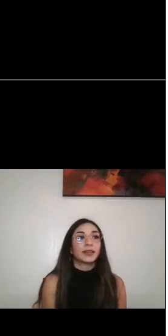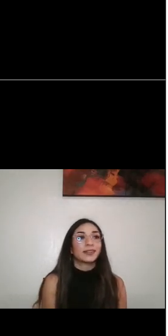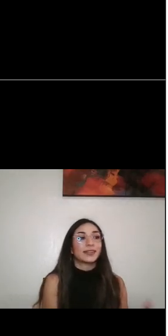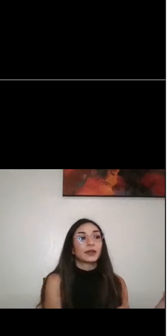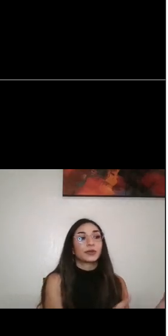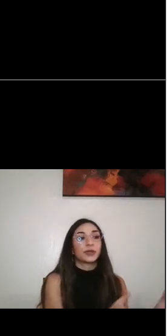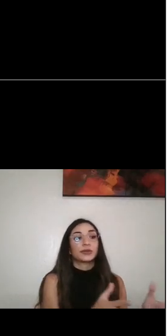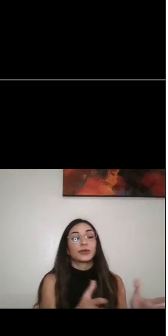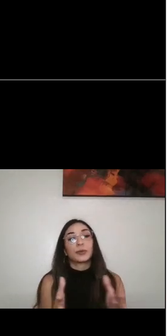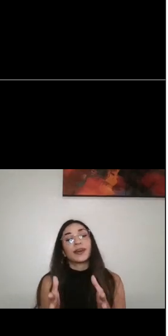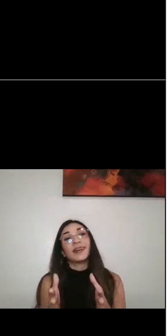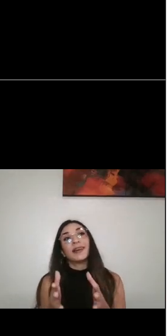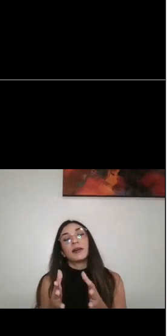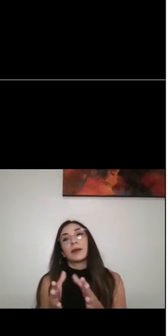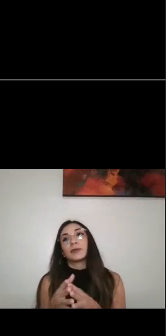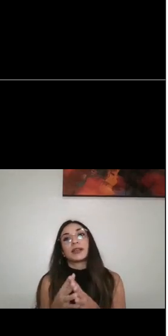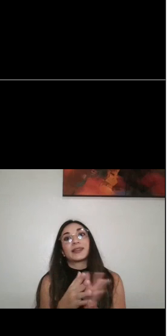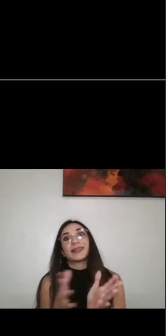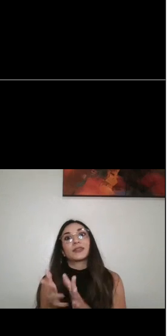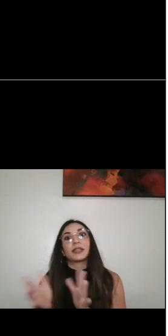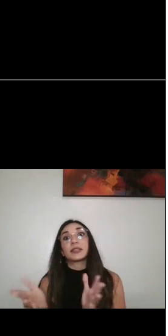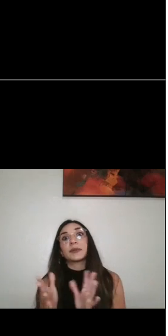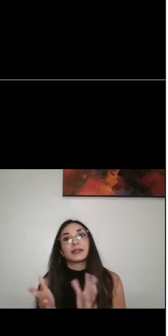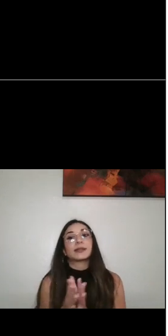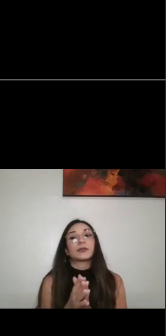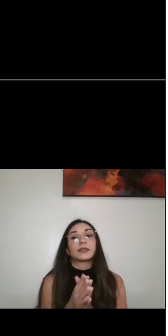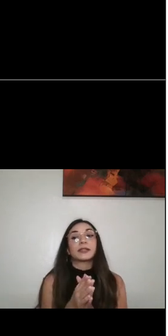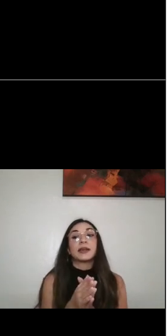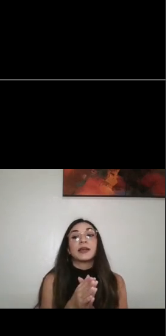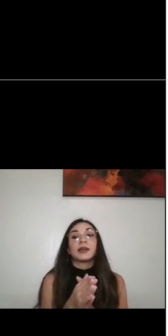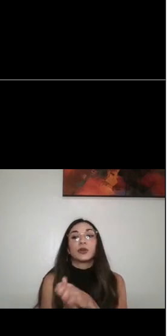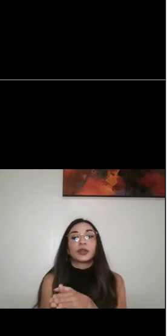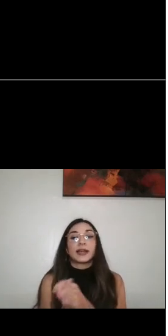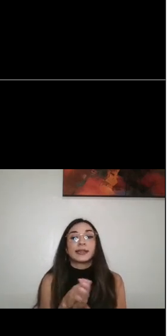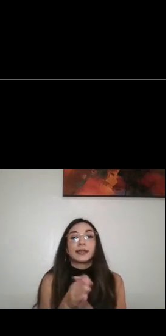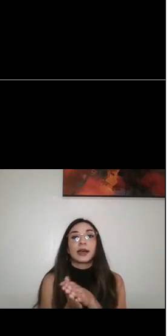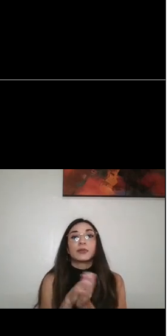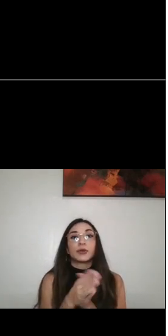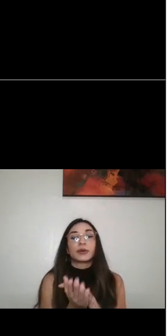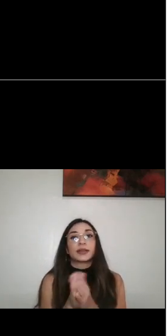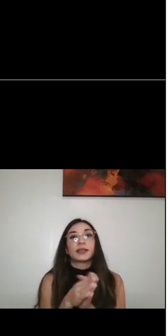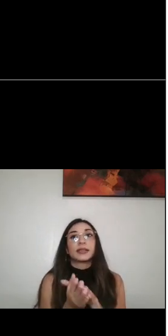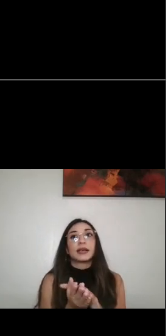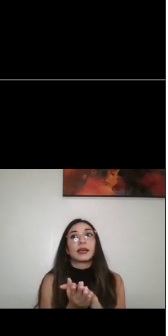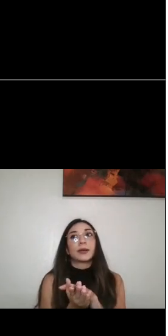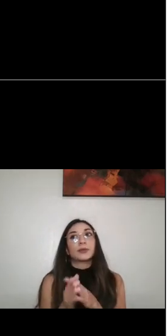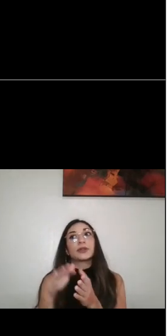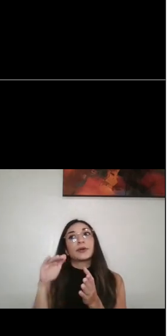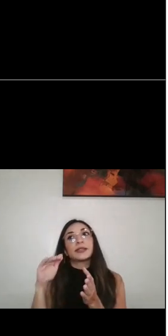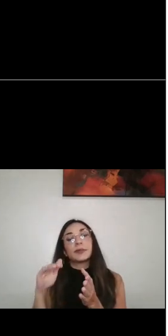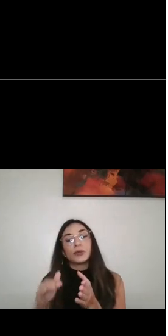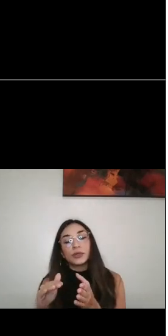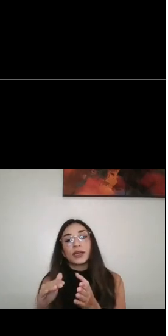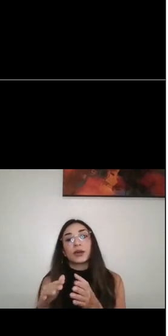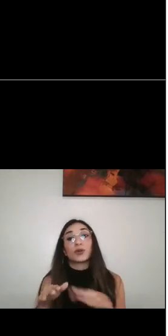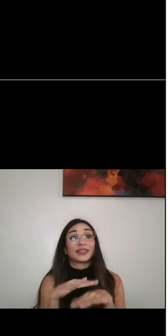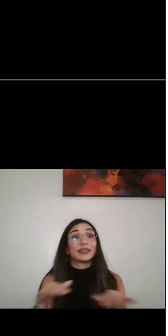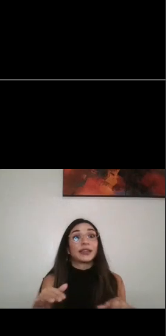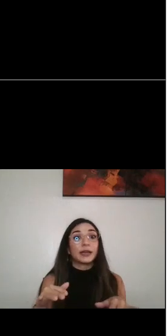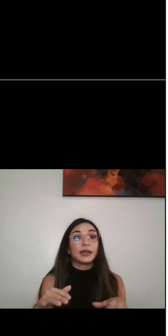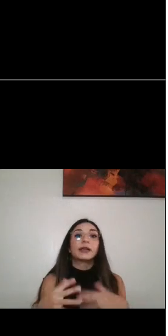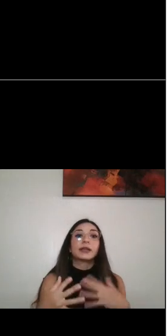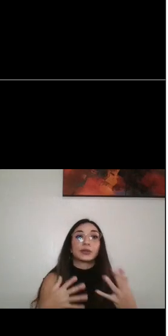les decía que un niño sordo puede balbucear hasta los 6 meses, entonces notar ese cambio, ¿verdad? Si el balbuceo disminuye o